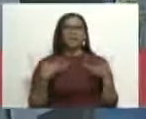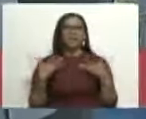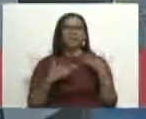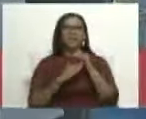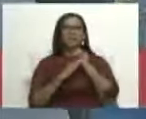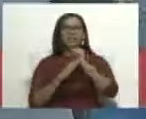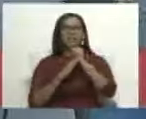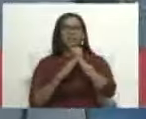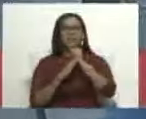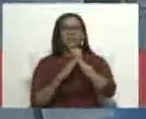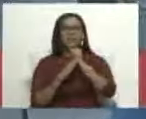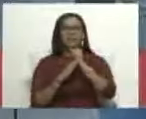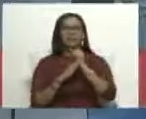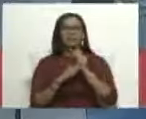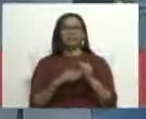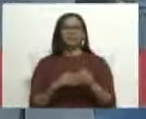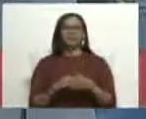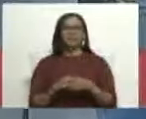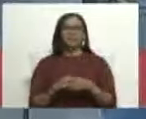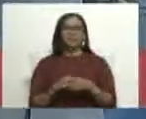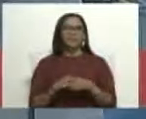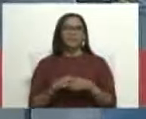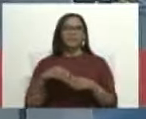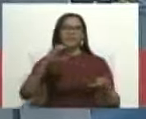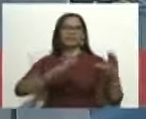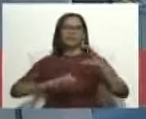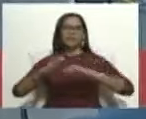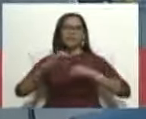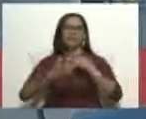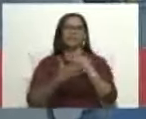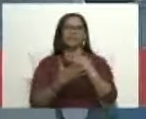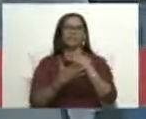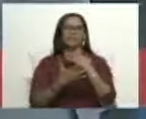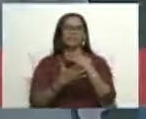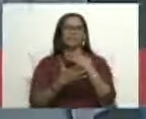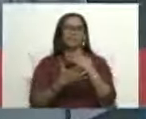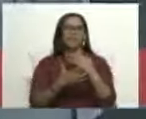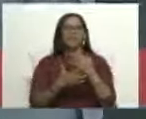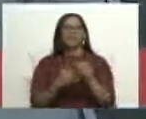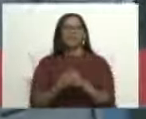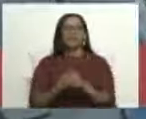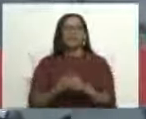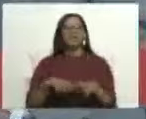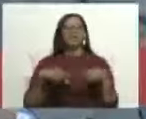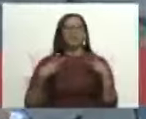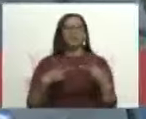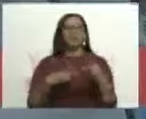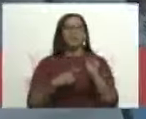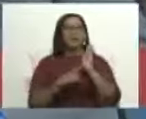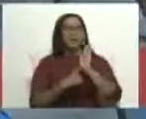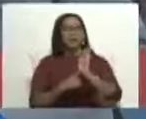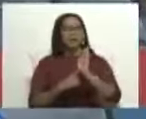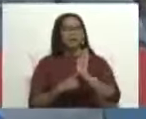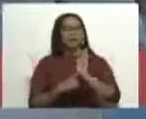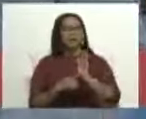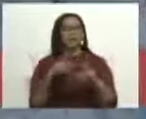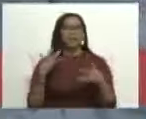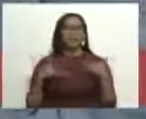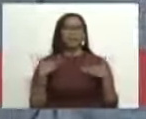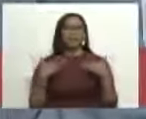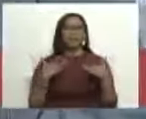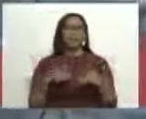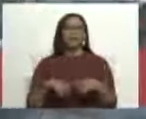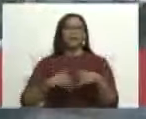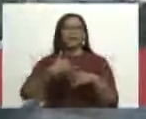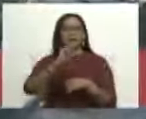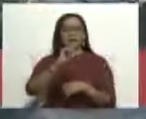liderada a través de la ciencia, la tecnología y la innovación. La evidencia de este hecho es que hay